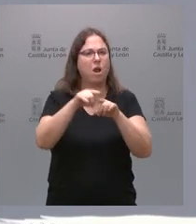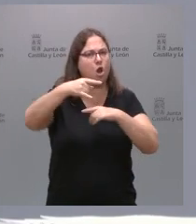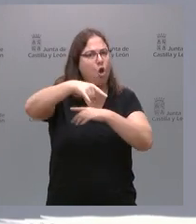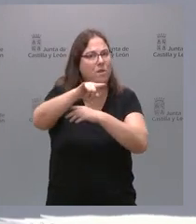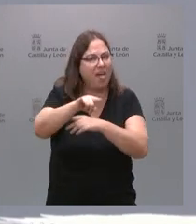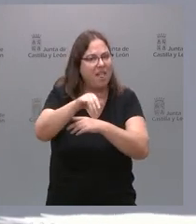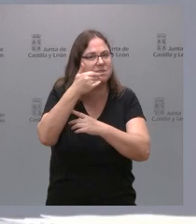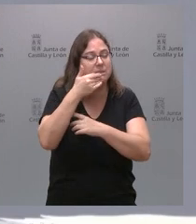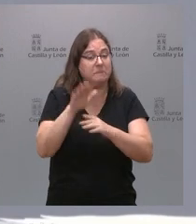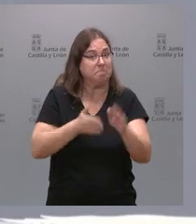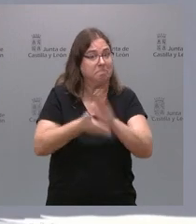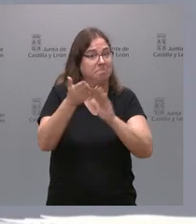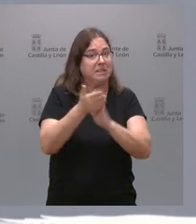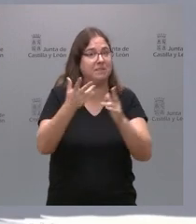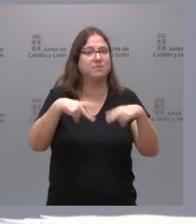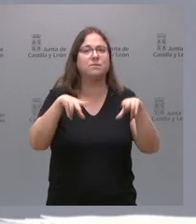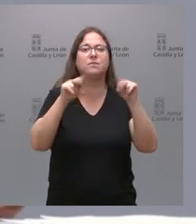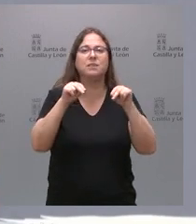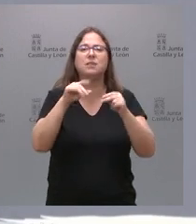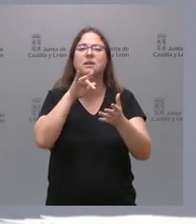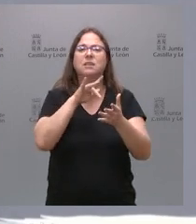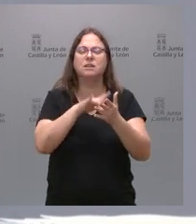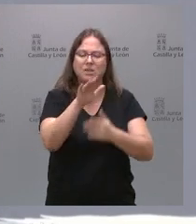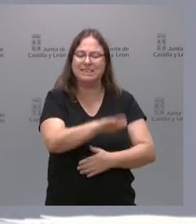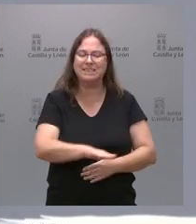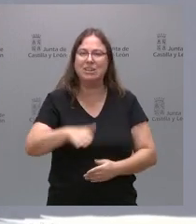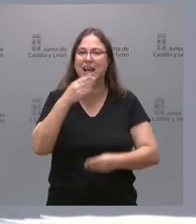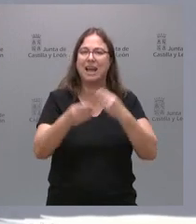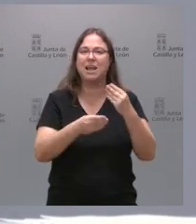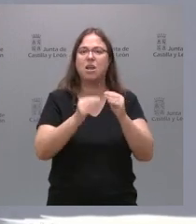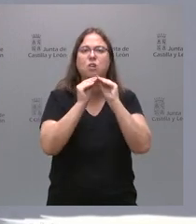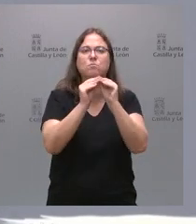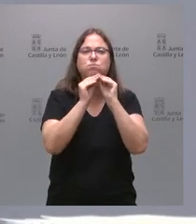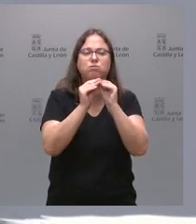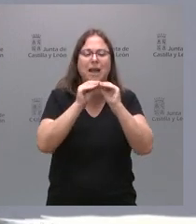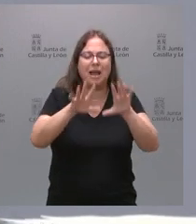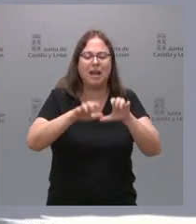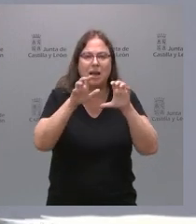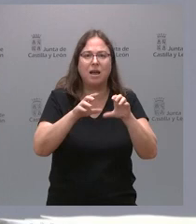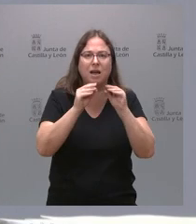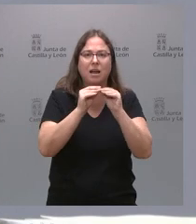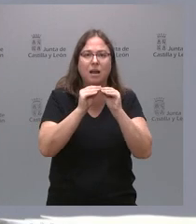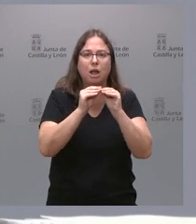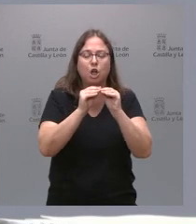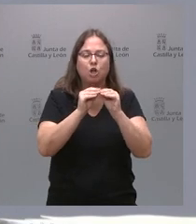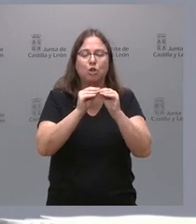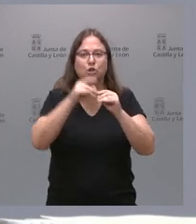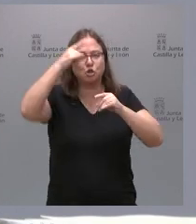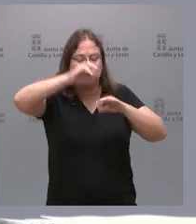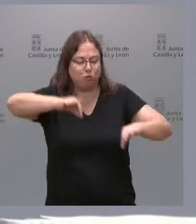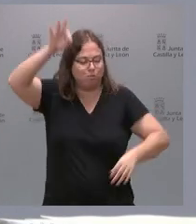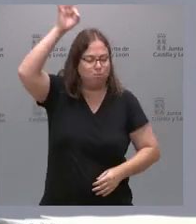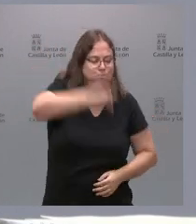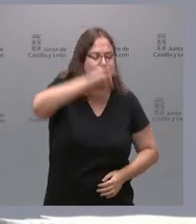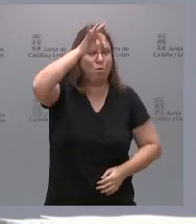finaliza en esta localidad y en esa fecha una actividad infantil que consiste en que los niños fabriquen y aprendan a clavar banderillas a los toros es una